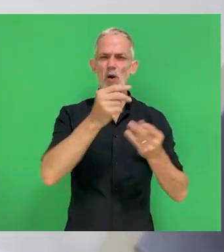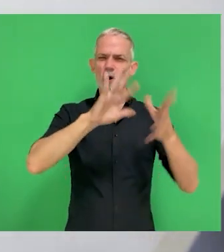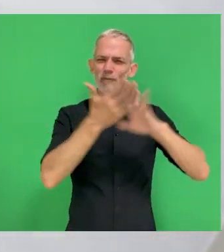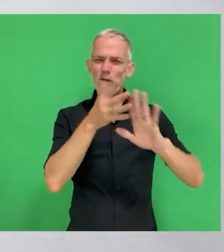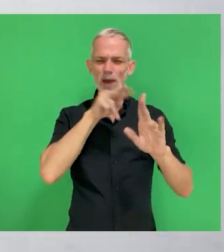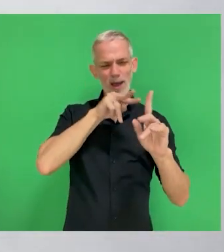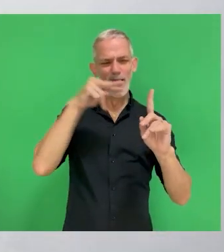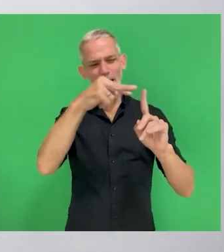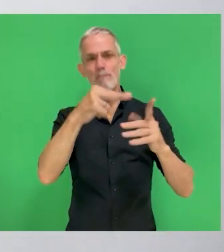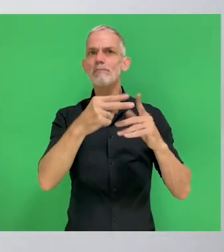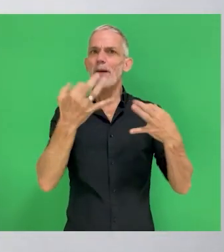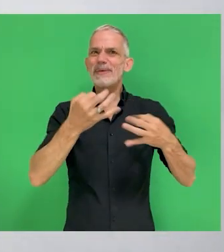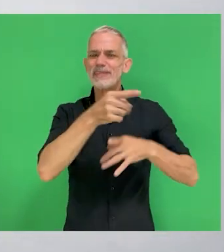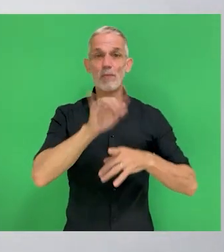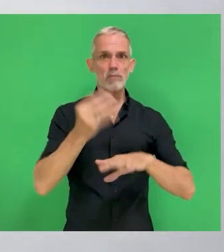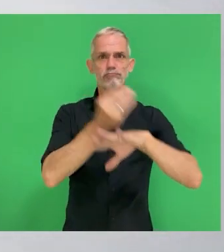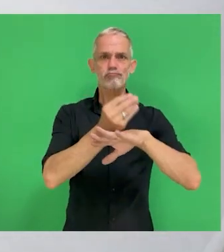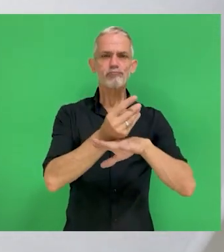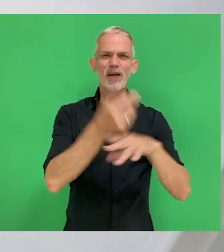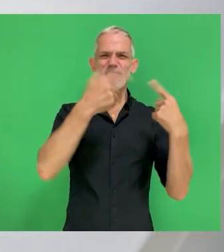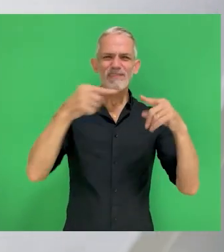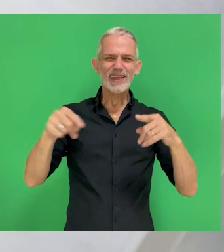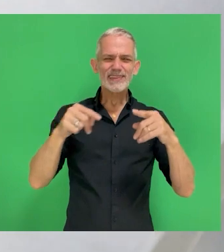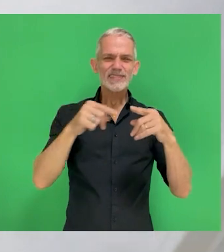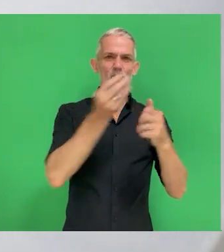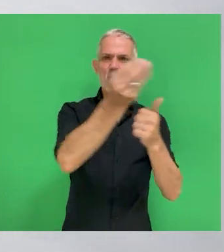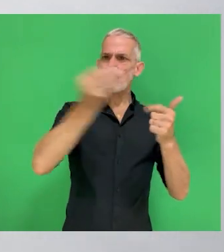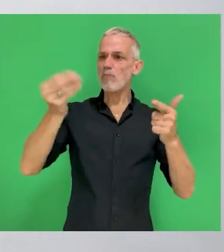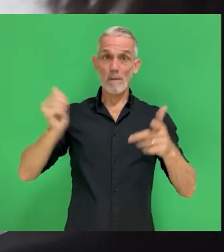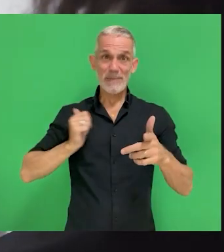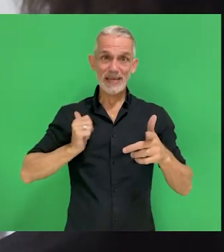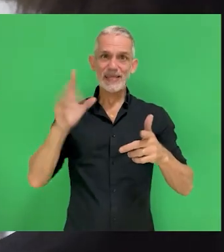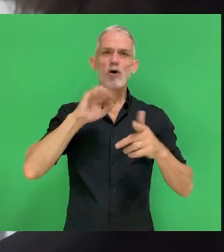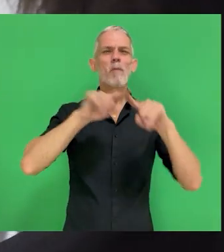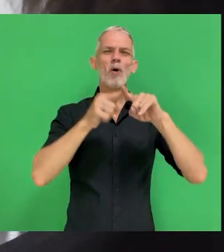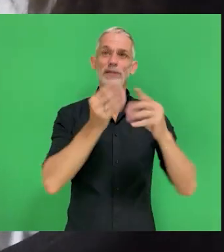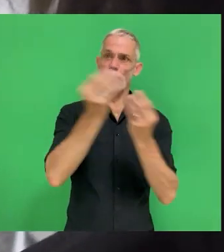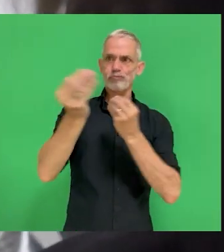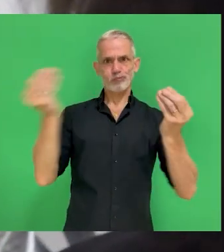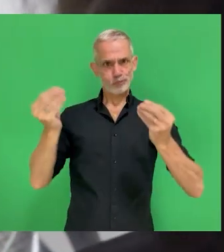muy particular porque él ocupó diferentes aspectos, tanto militares como políticos.